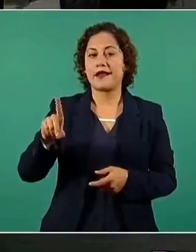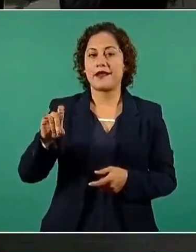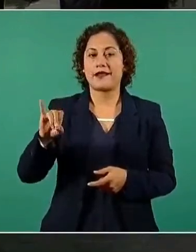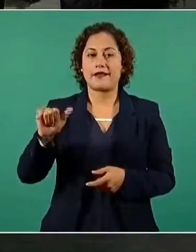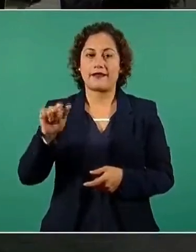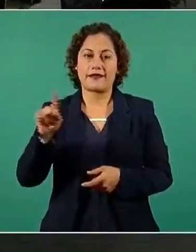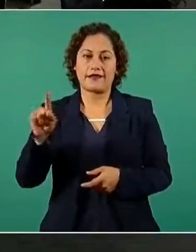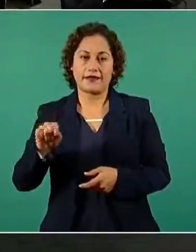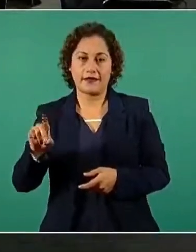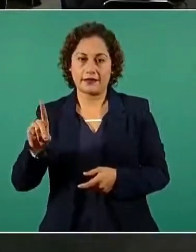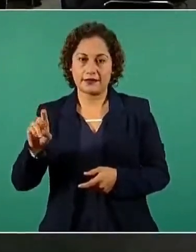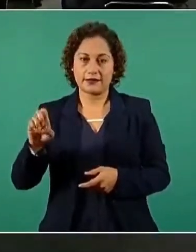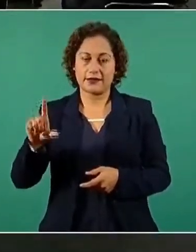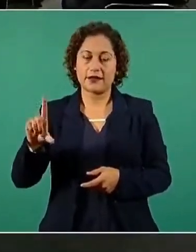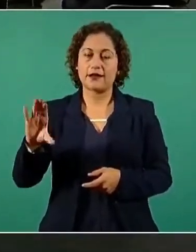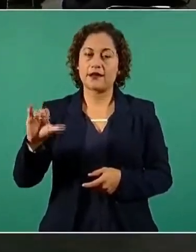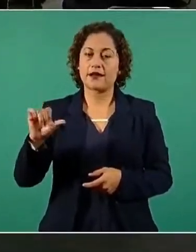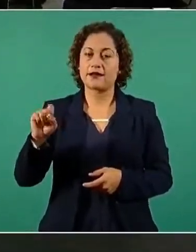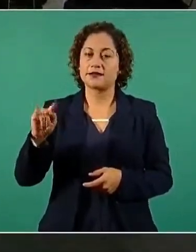en la historia verdadera